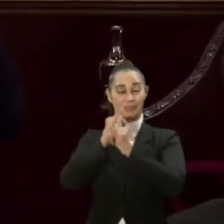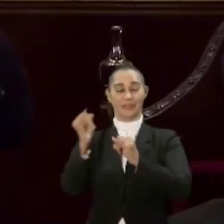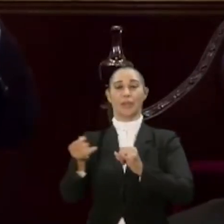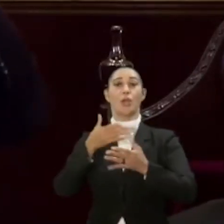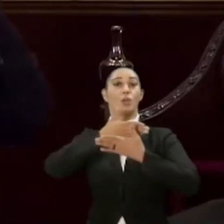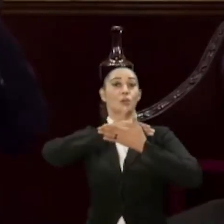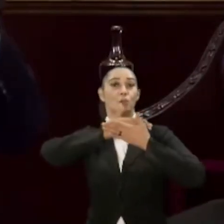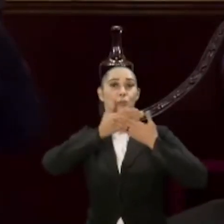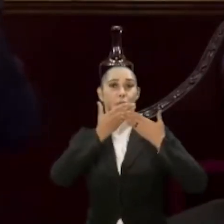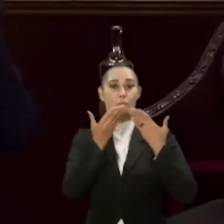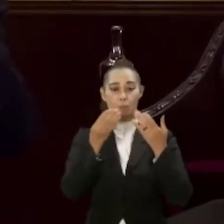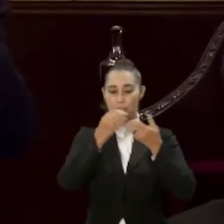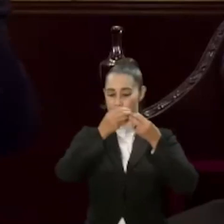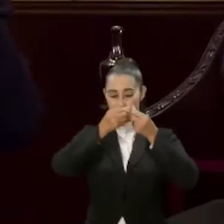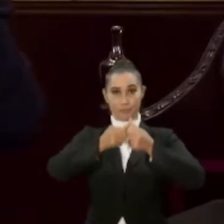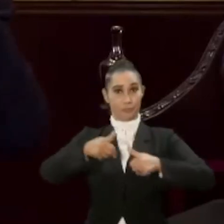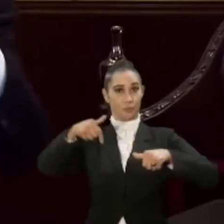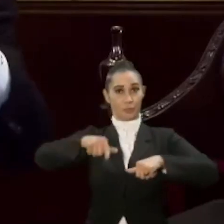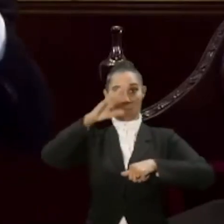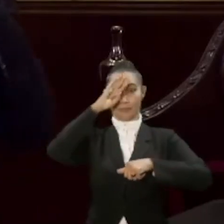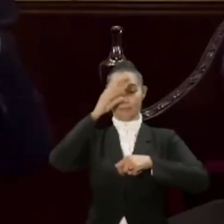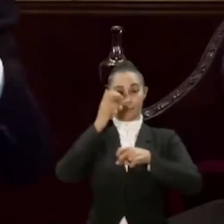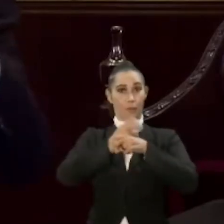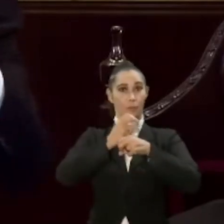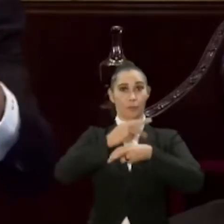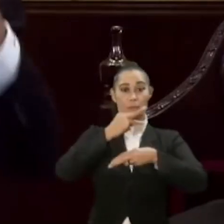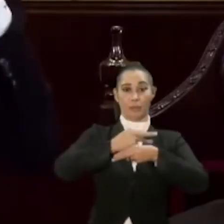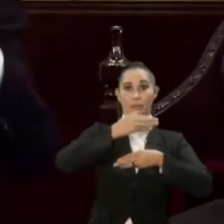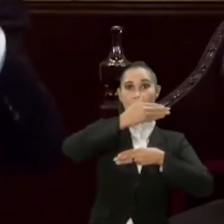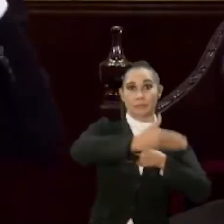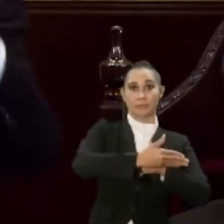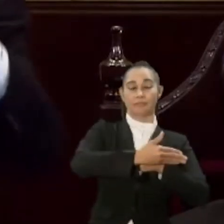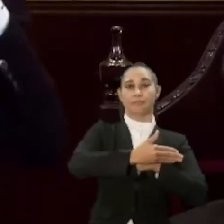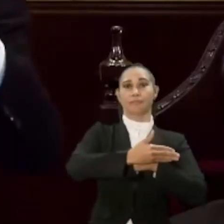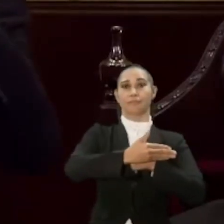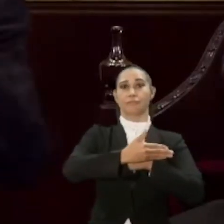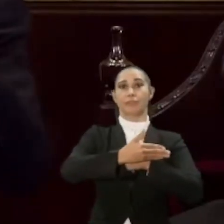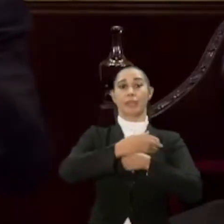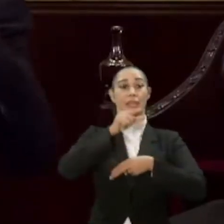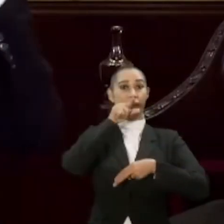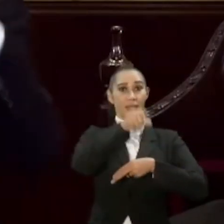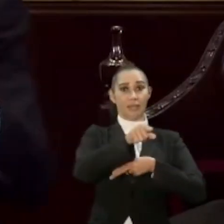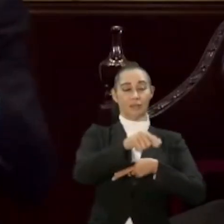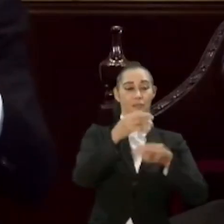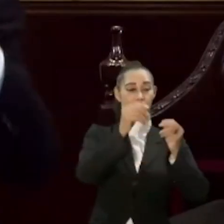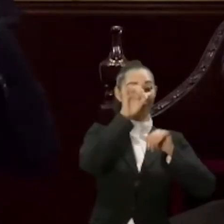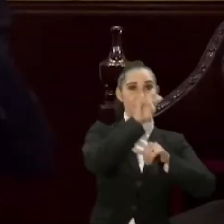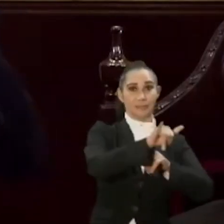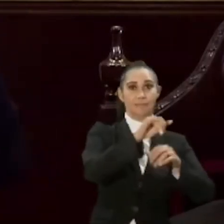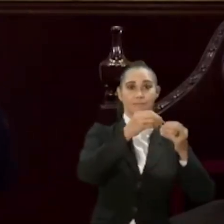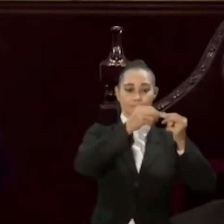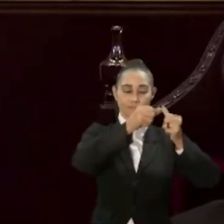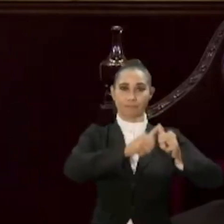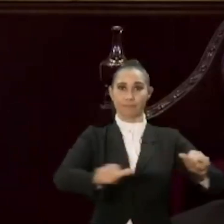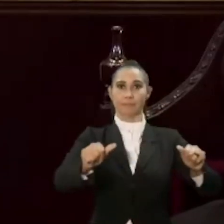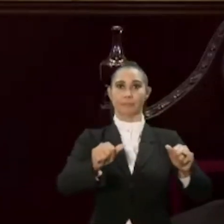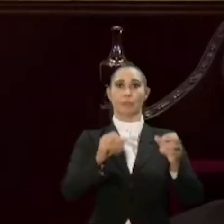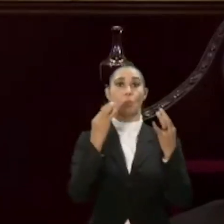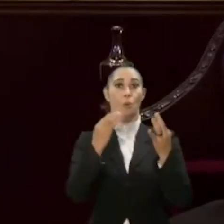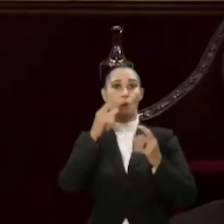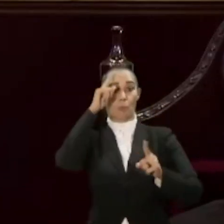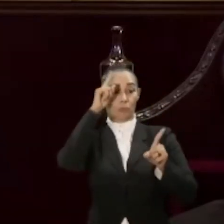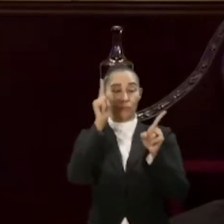ni habrá solución dominicana a los problemas de Haití. Los problemas de Haití deben resolverse en Haití mediante una fórmula